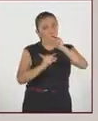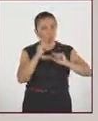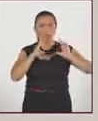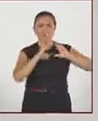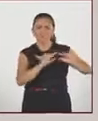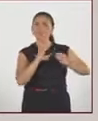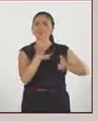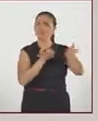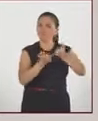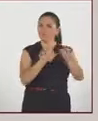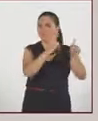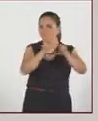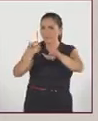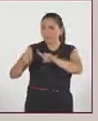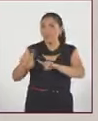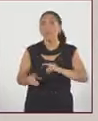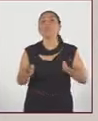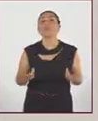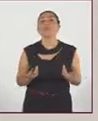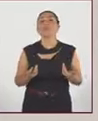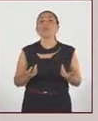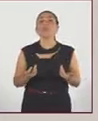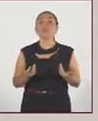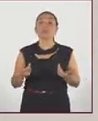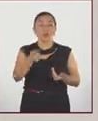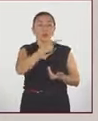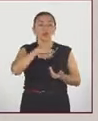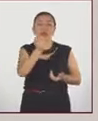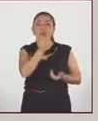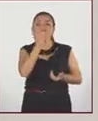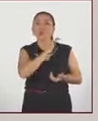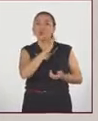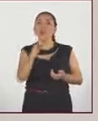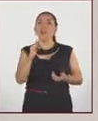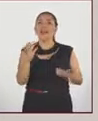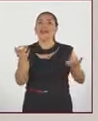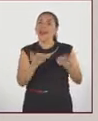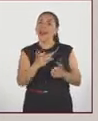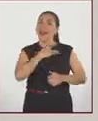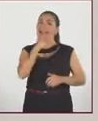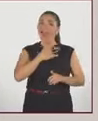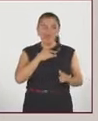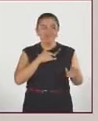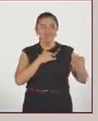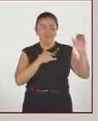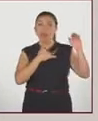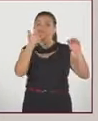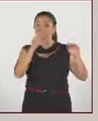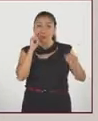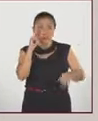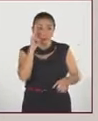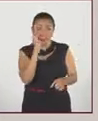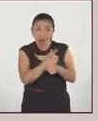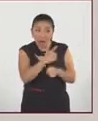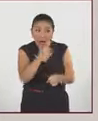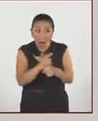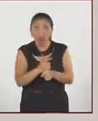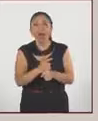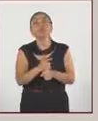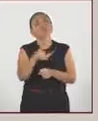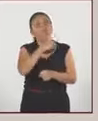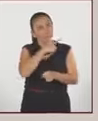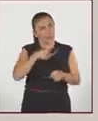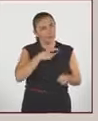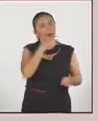que pueda pues el alumno desarrollarse, ¿no? Derivar oportunamente, algunas veces los docentes son los que